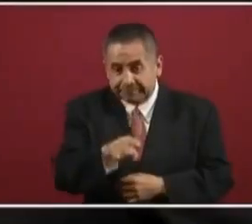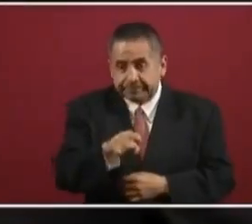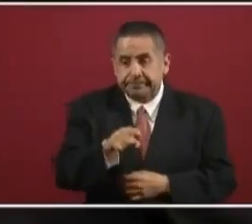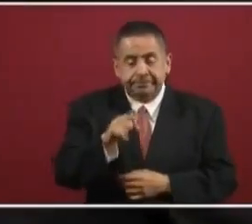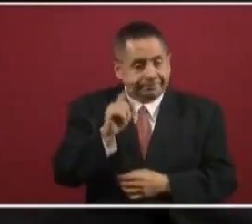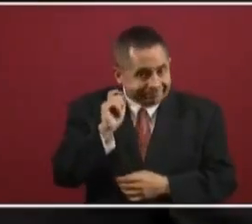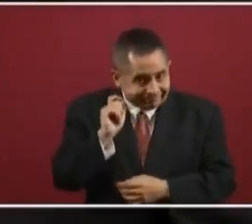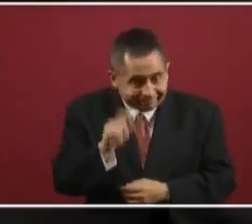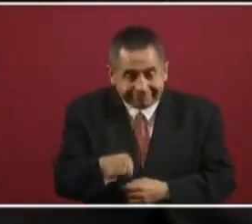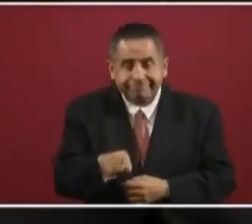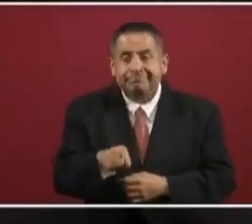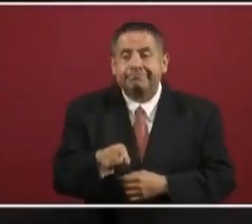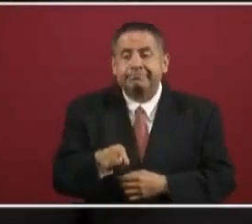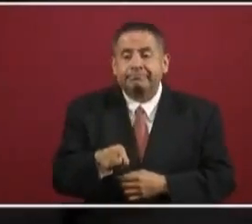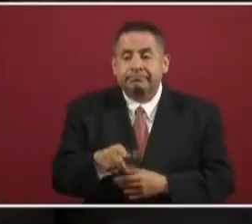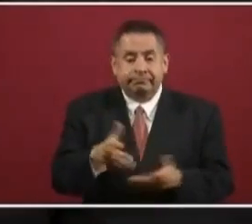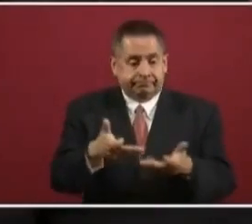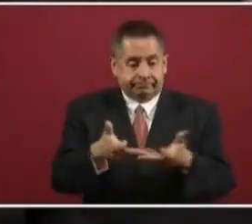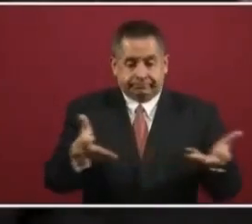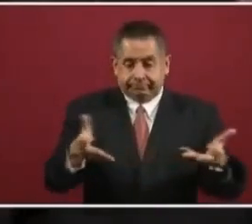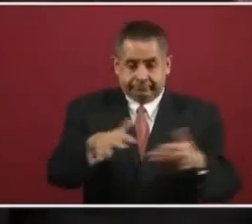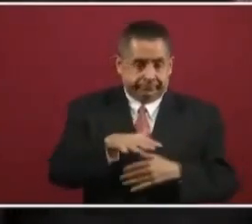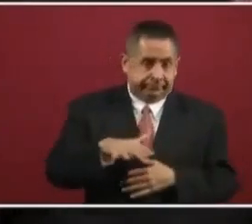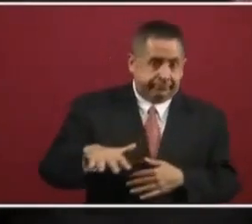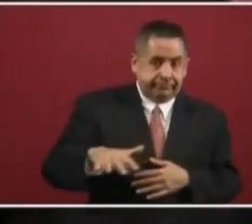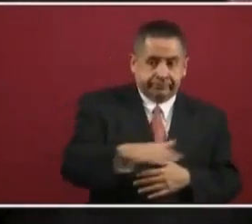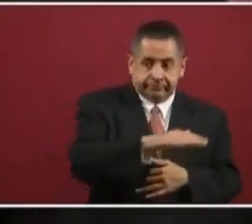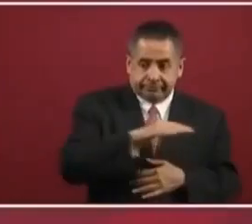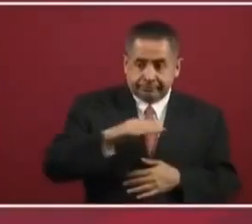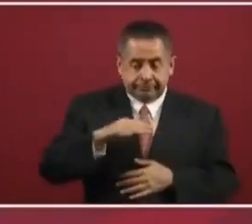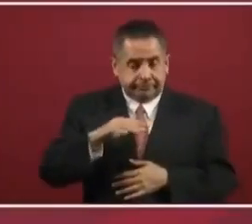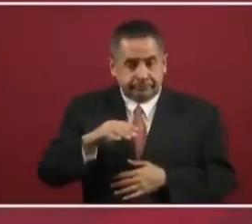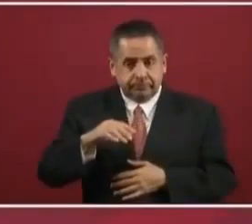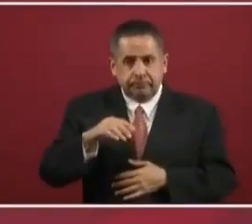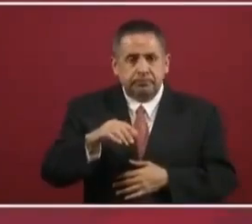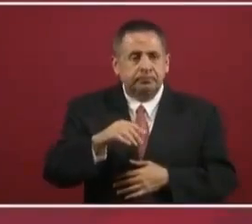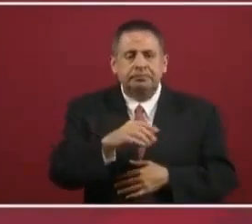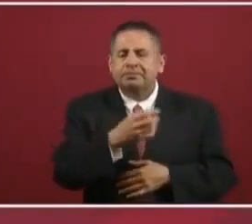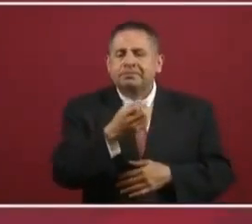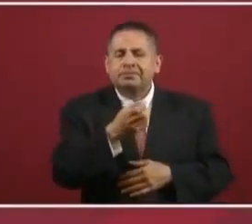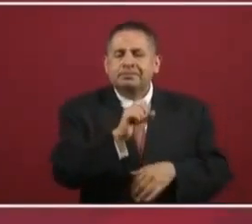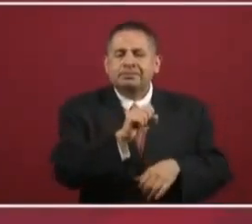ahí en el terreno de la